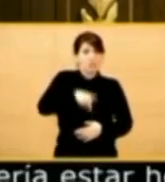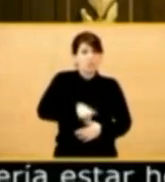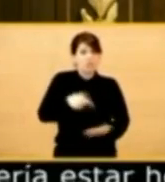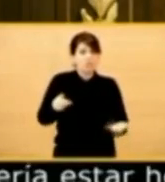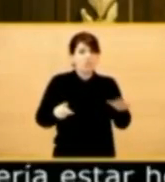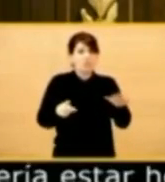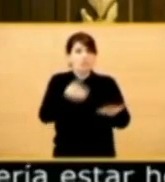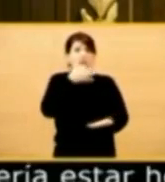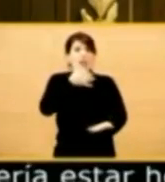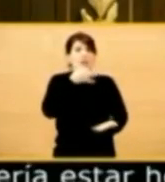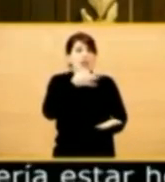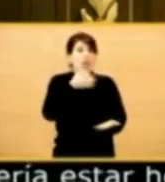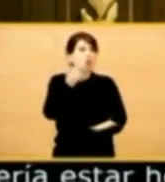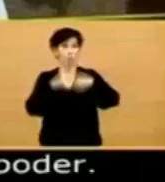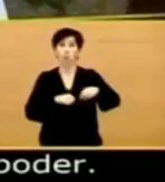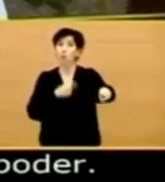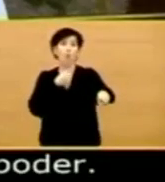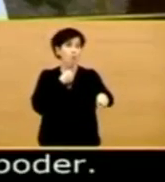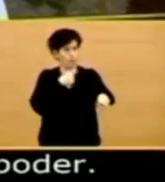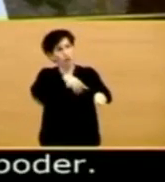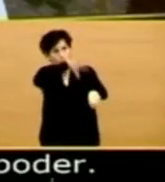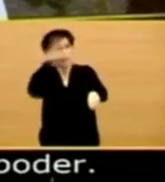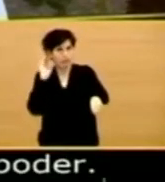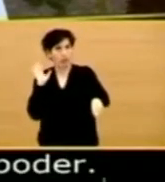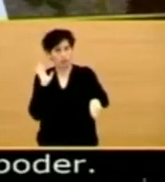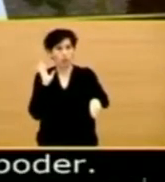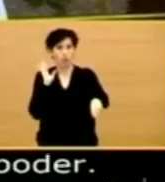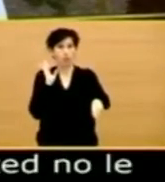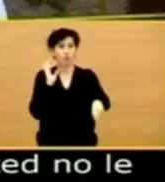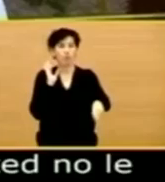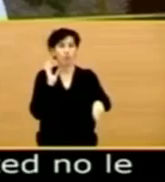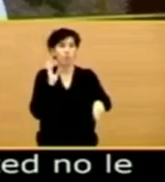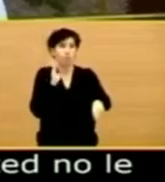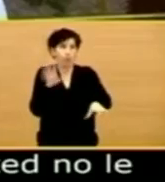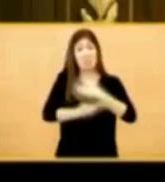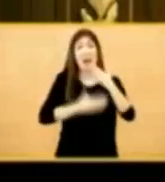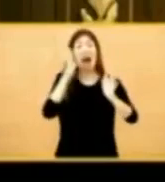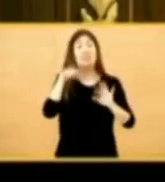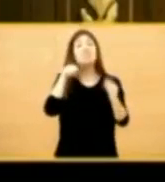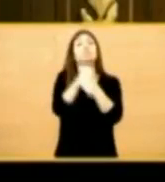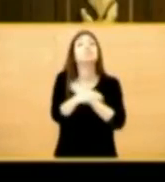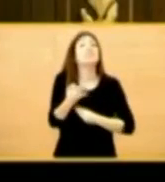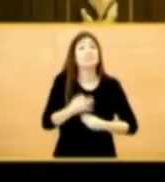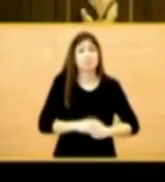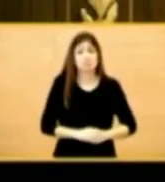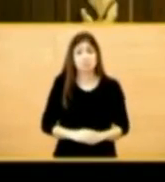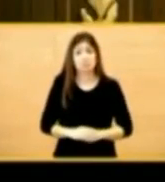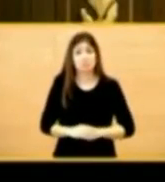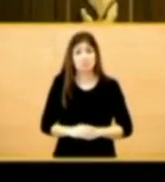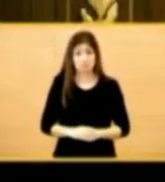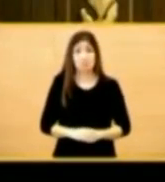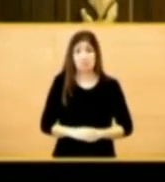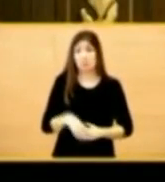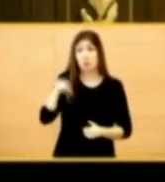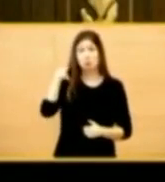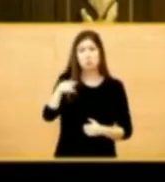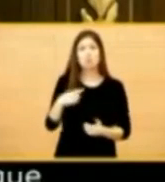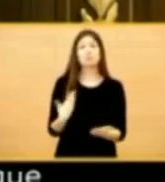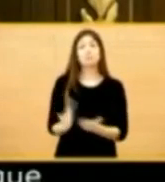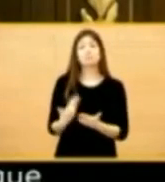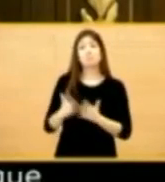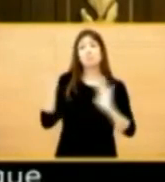le reprocha que ha faltado el respeto a los españoles al declinar la oferta del rey. Si hubiera tenido el coraje y la valentía política, debería estar aquí hoy